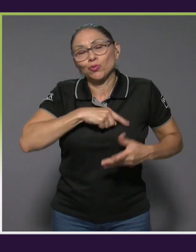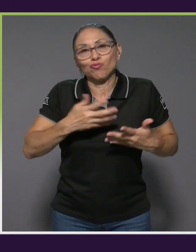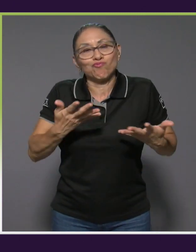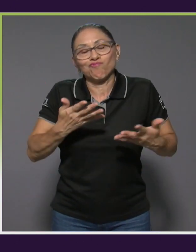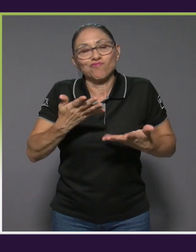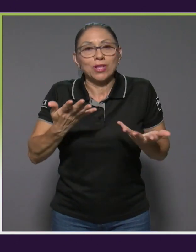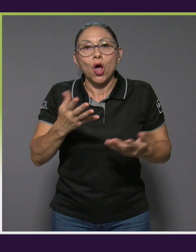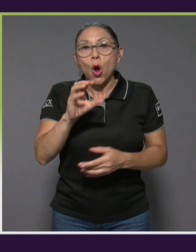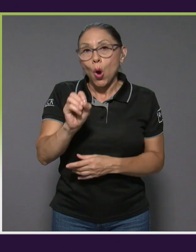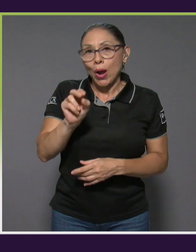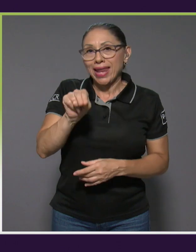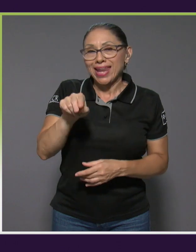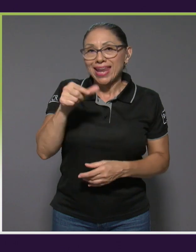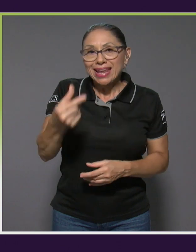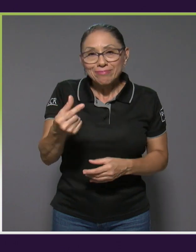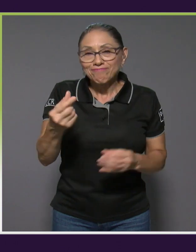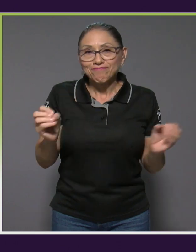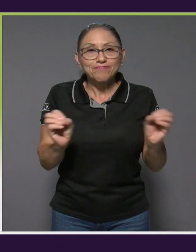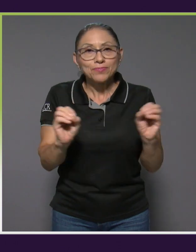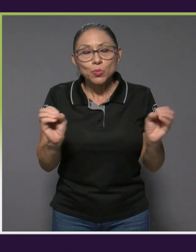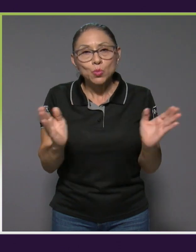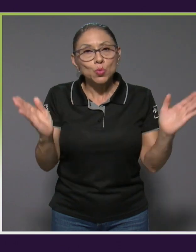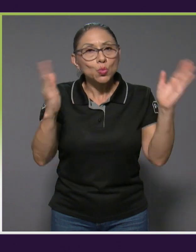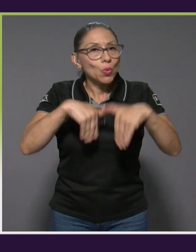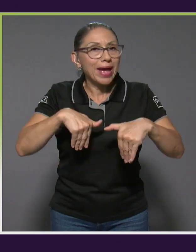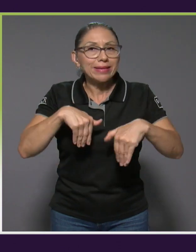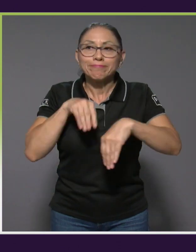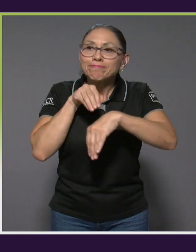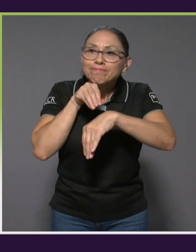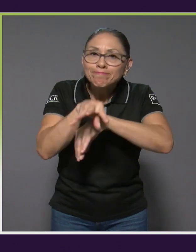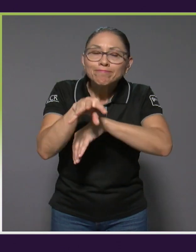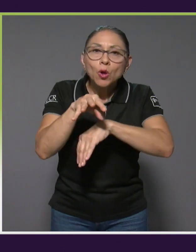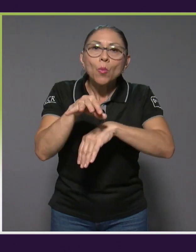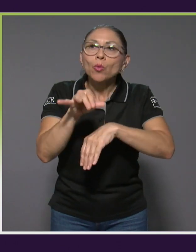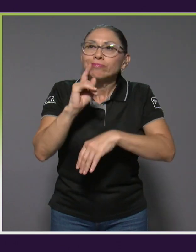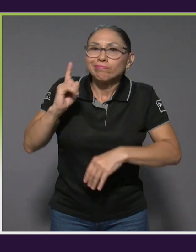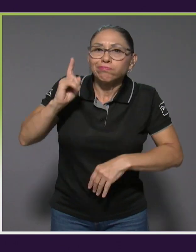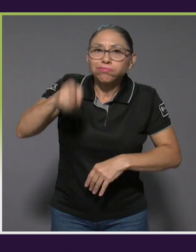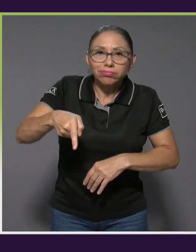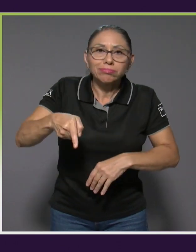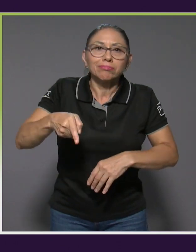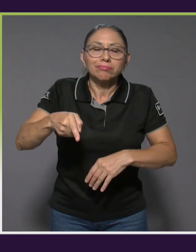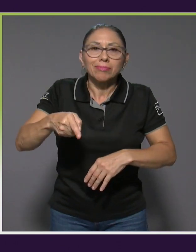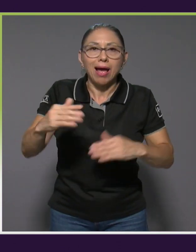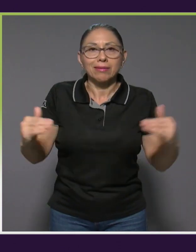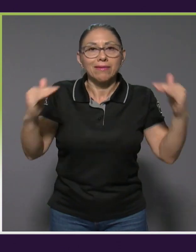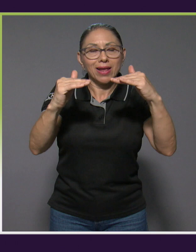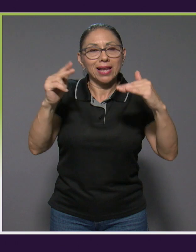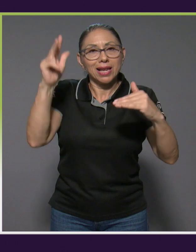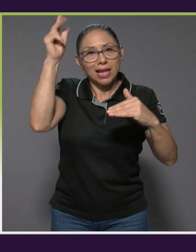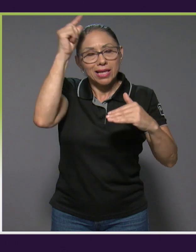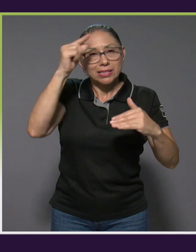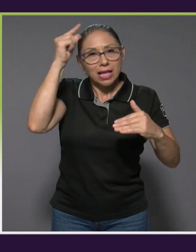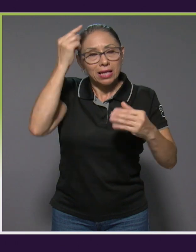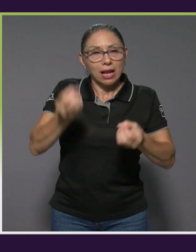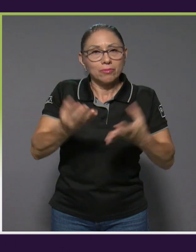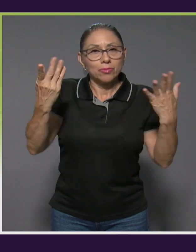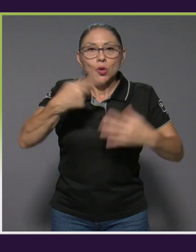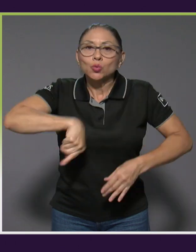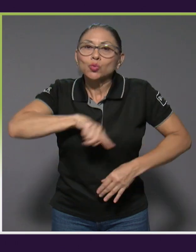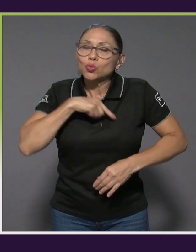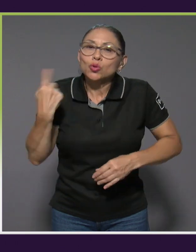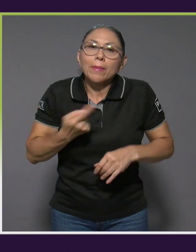ONG que no tiene ningún tipo de injerencia en el aparato estatal, pues no podemos pasar más que de